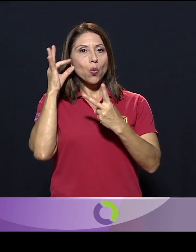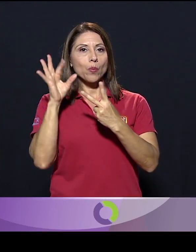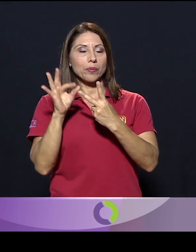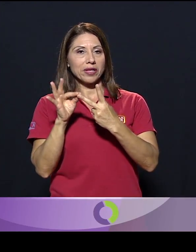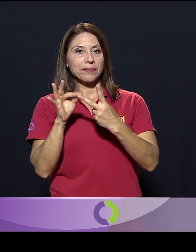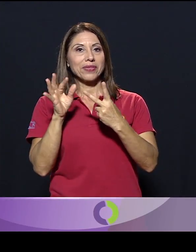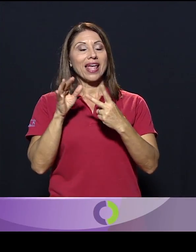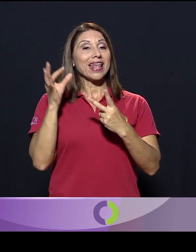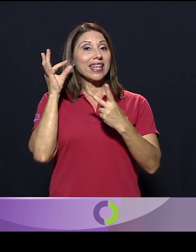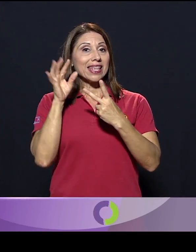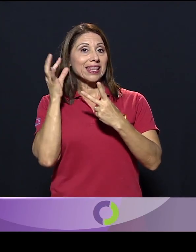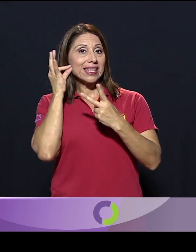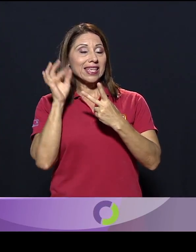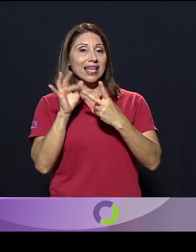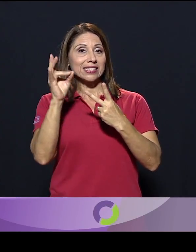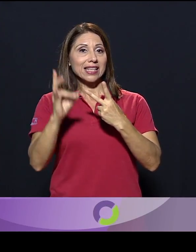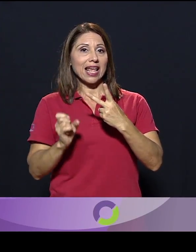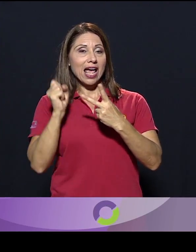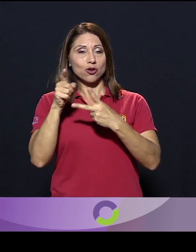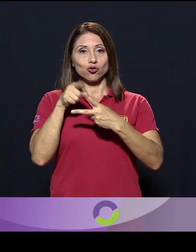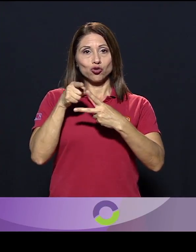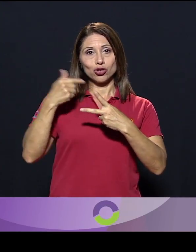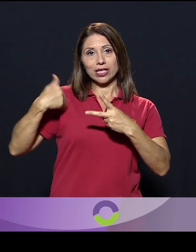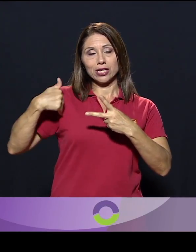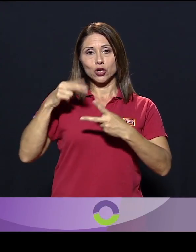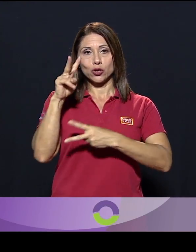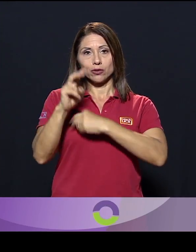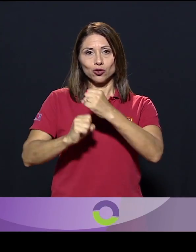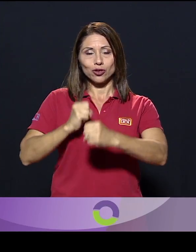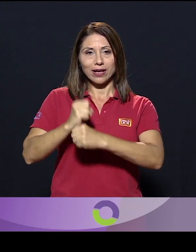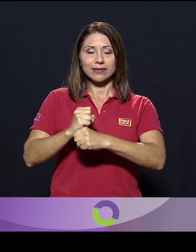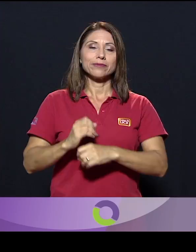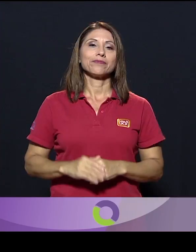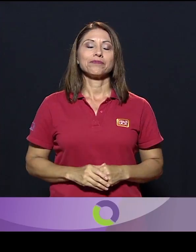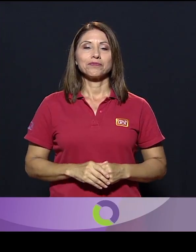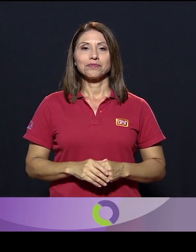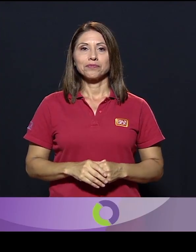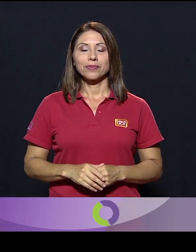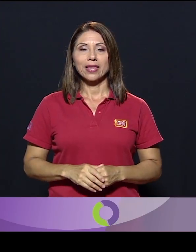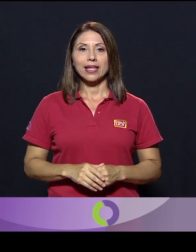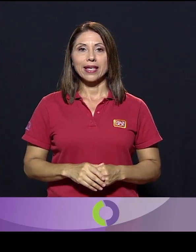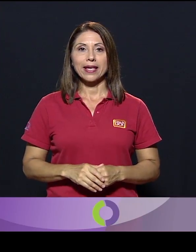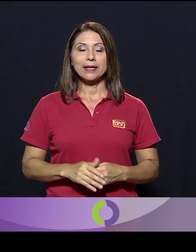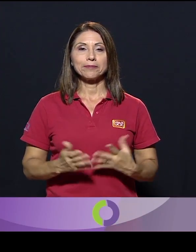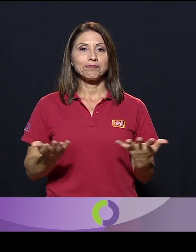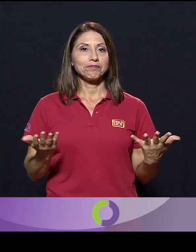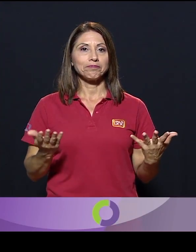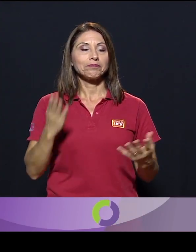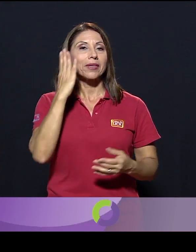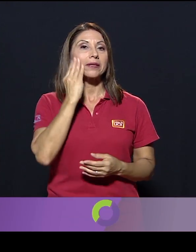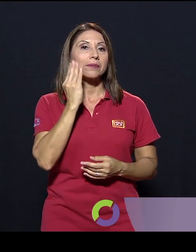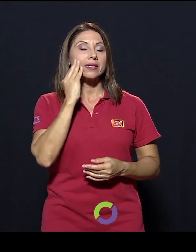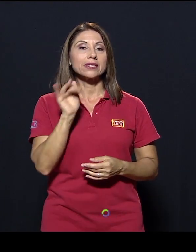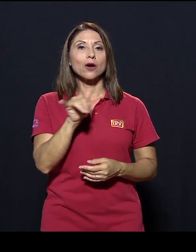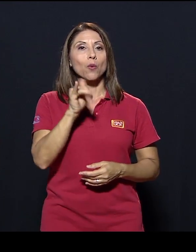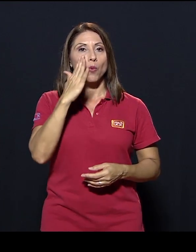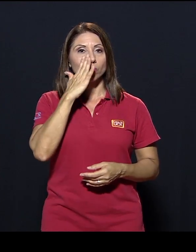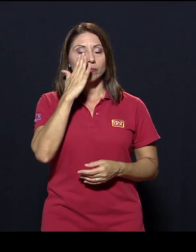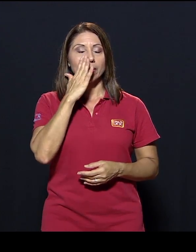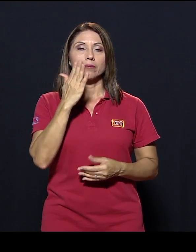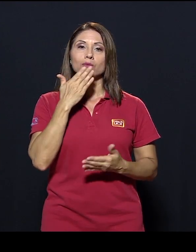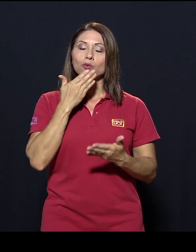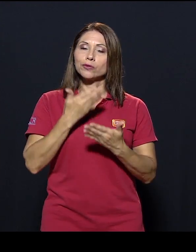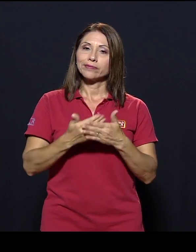de niños, una niña de 7 años y un niño de 2 añitos. La experiencia como